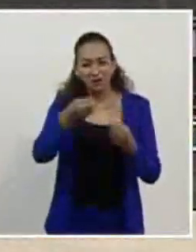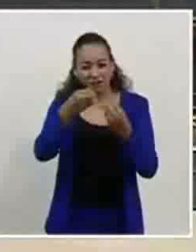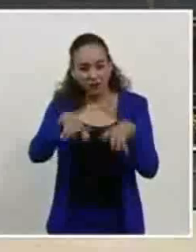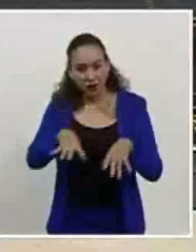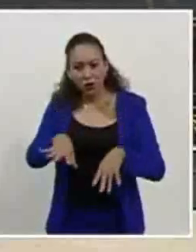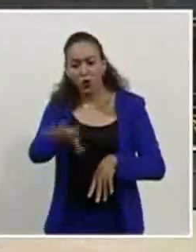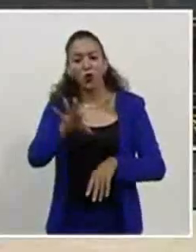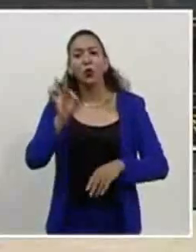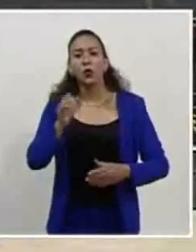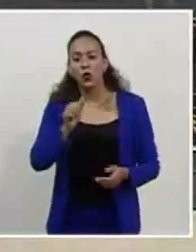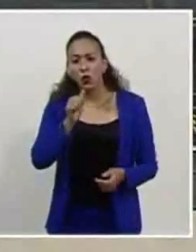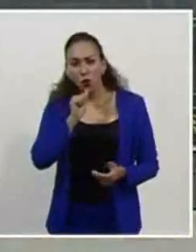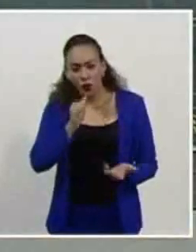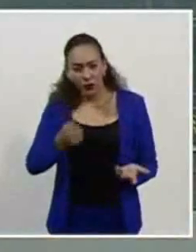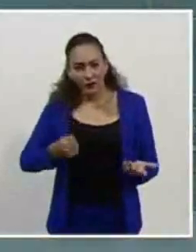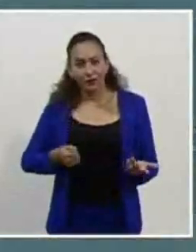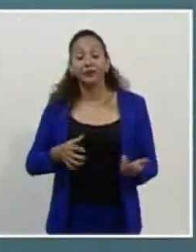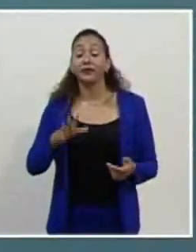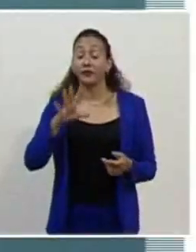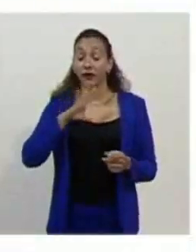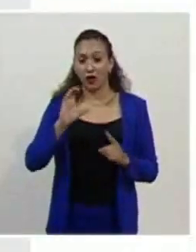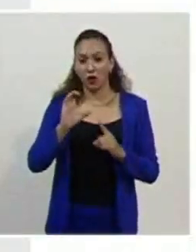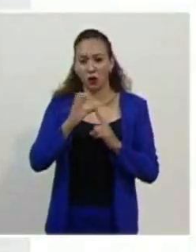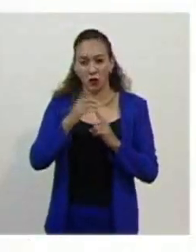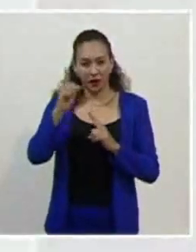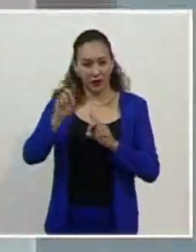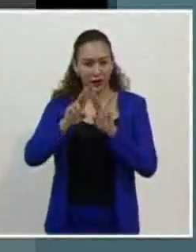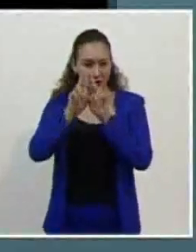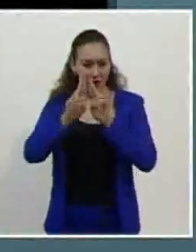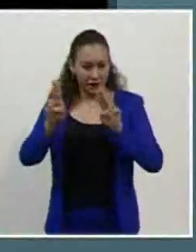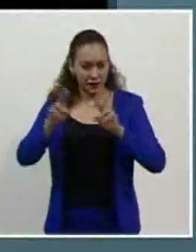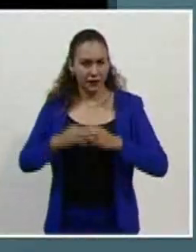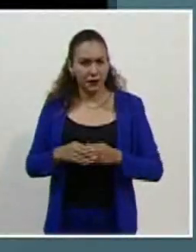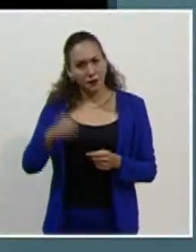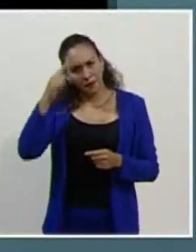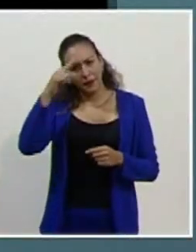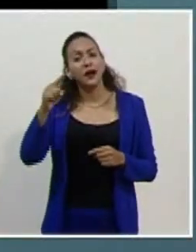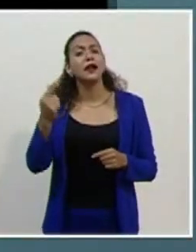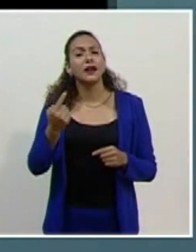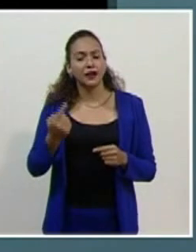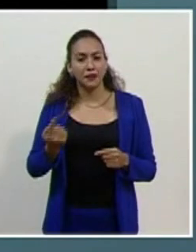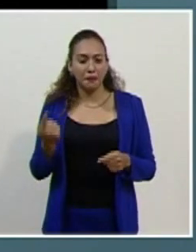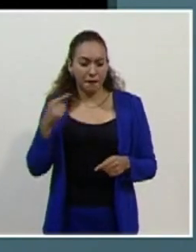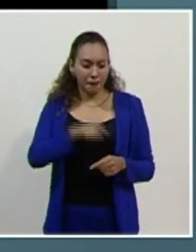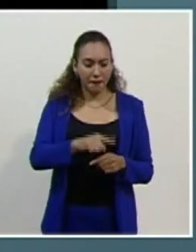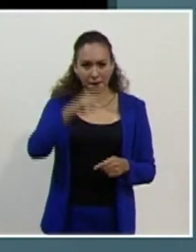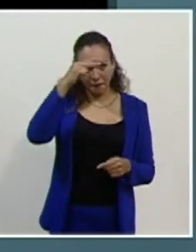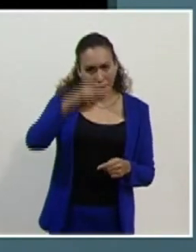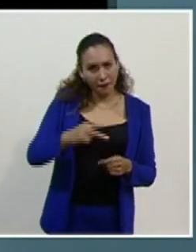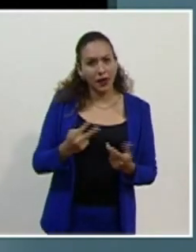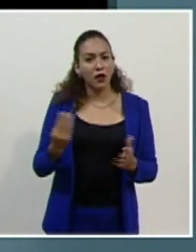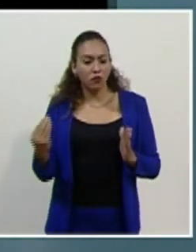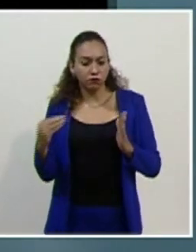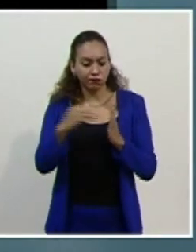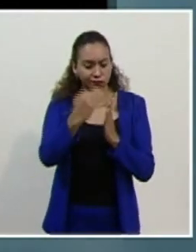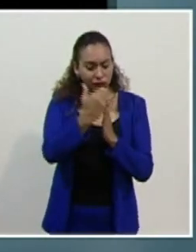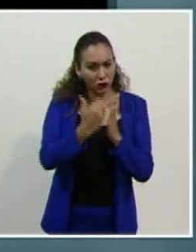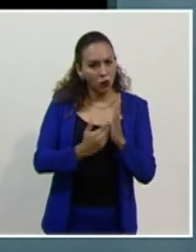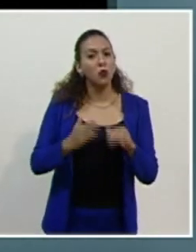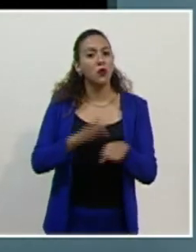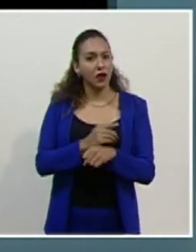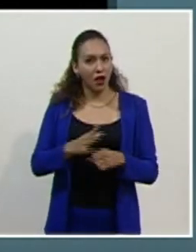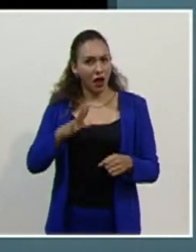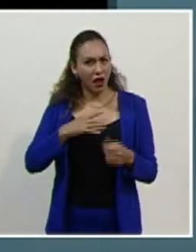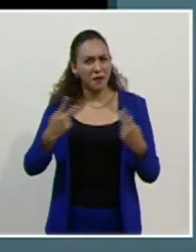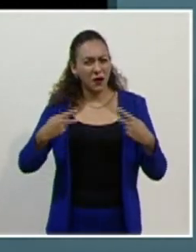acciones urgentes emitidas por el Comité de Naciones Unidas contra la Desaparición Forzada son obligatorias. Precisó que la desaparición